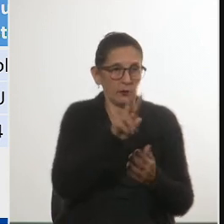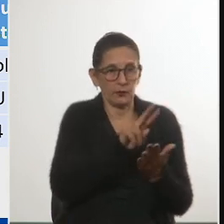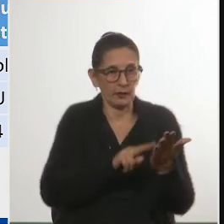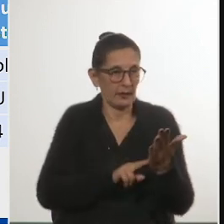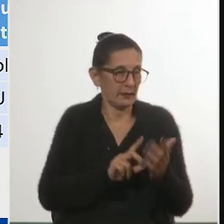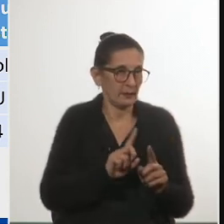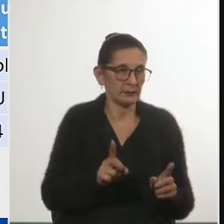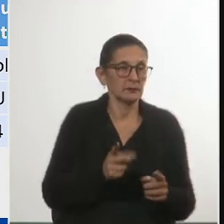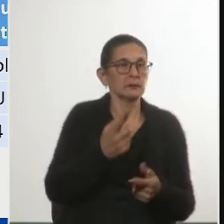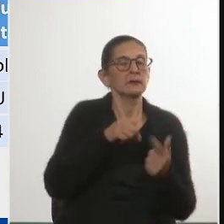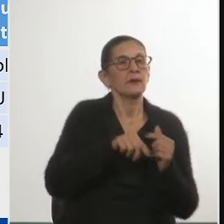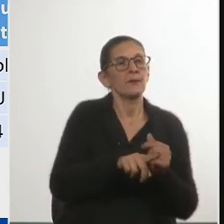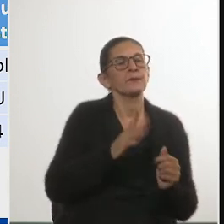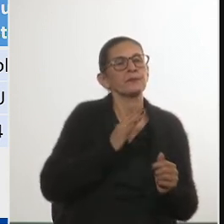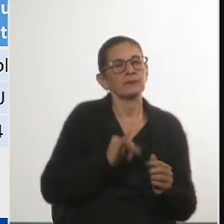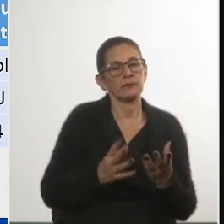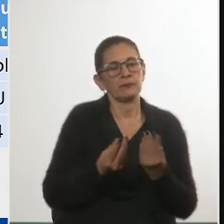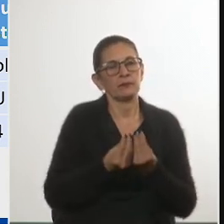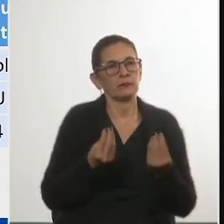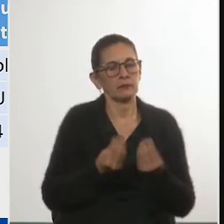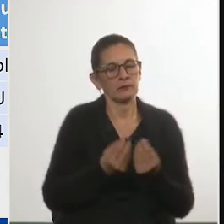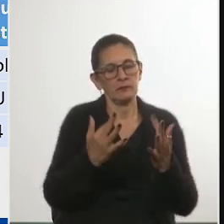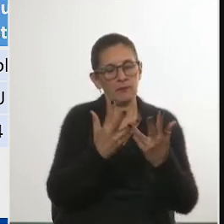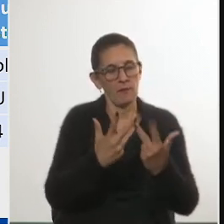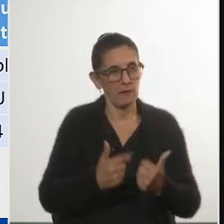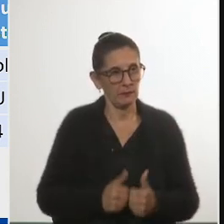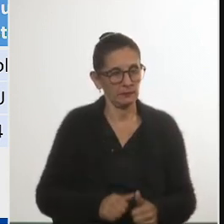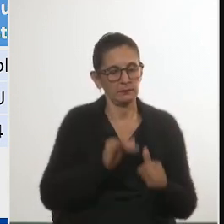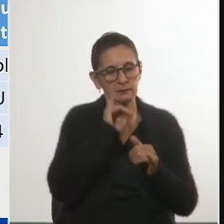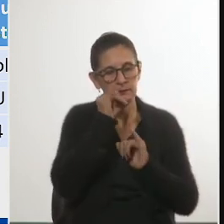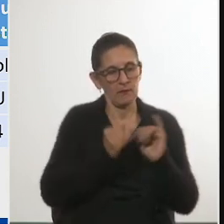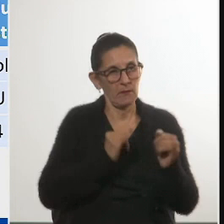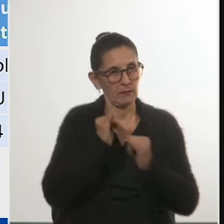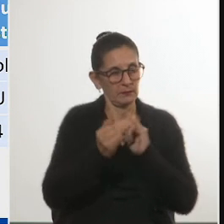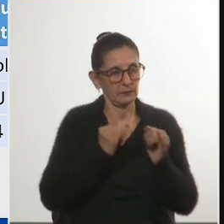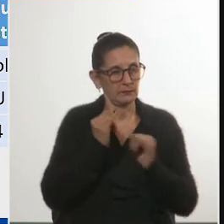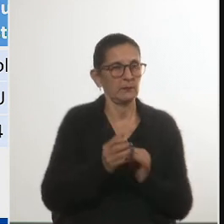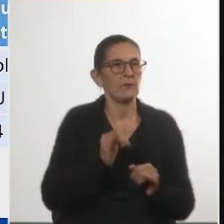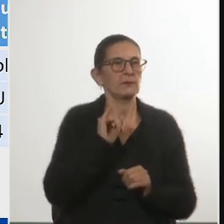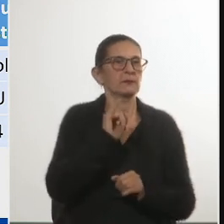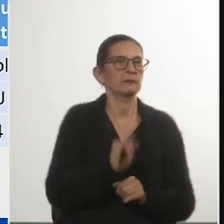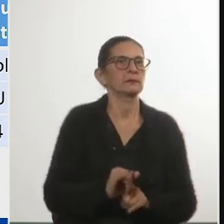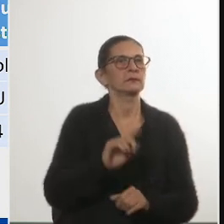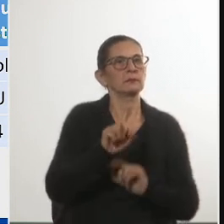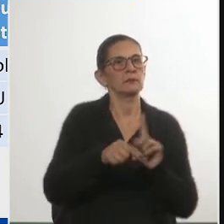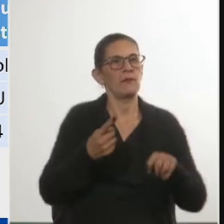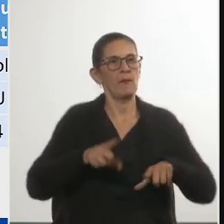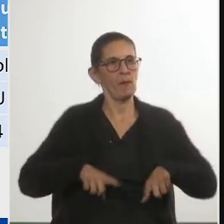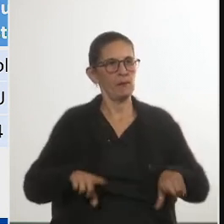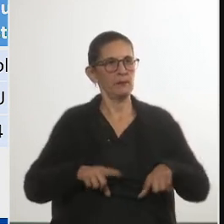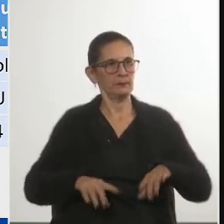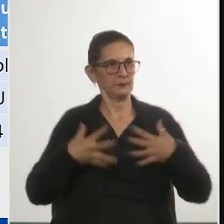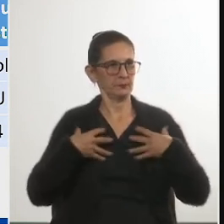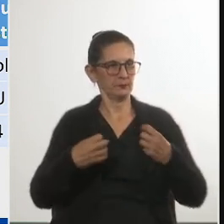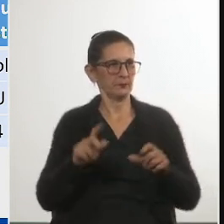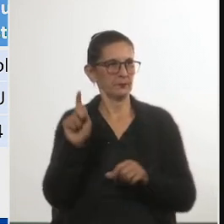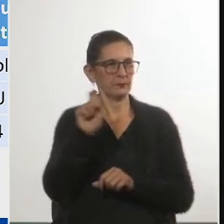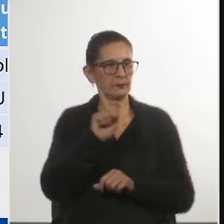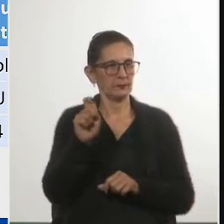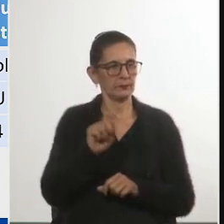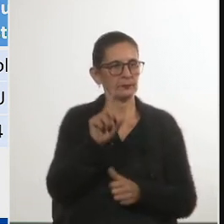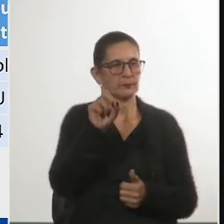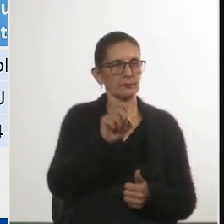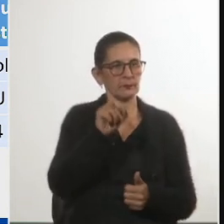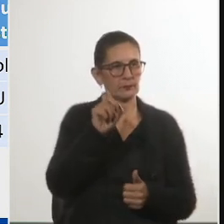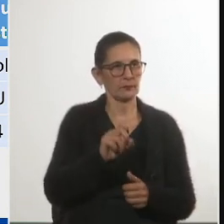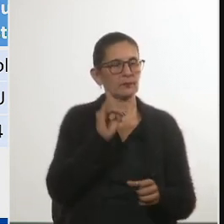se realizaron múltiples acciones de coordinación, de información entre el Ministerio de Salud Pública, el OCE